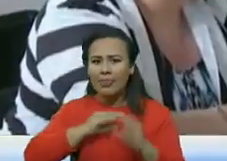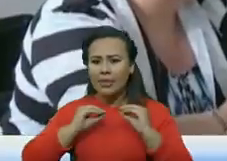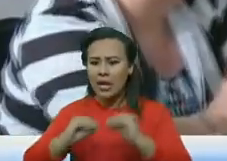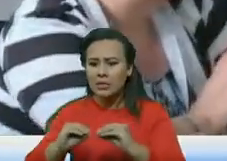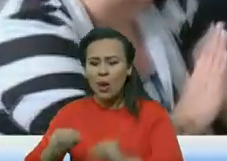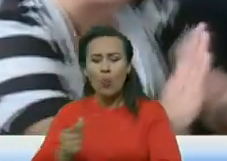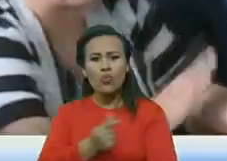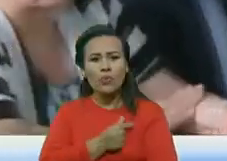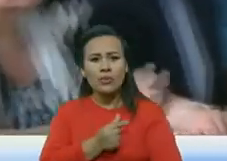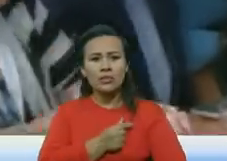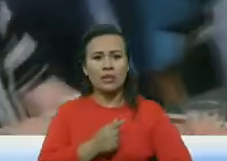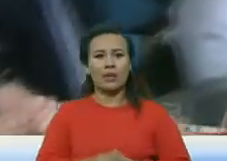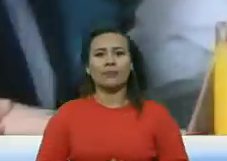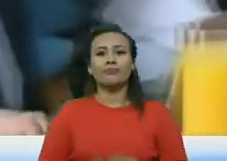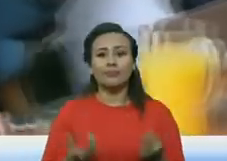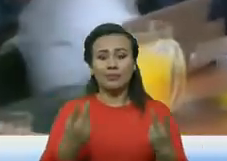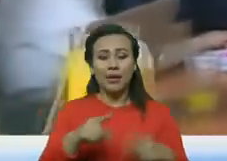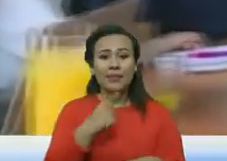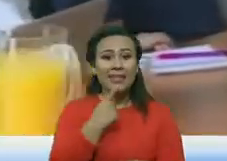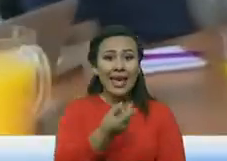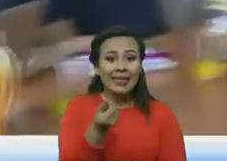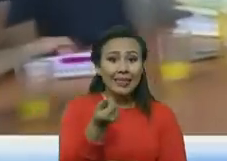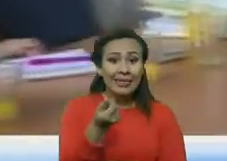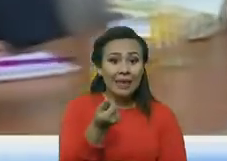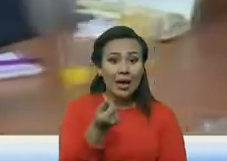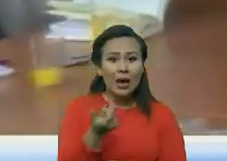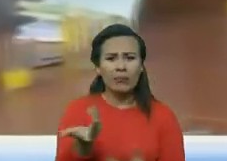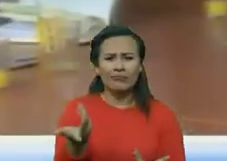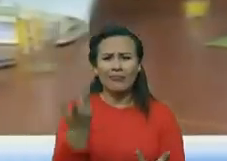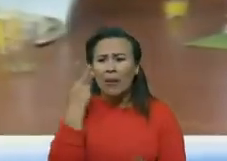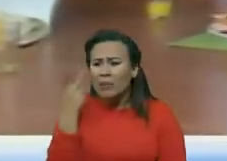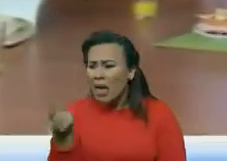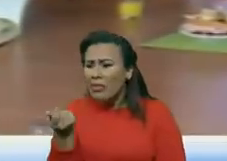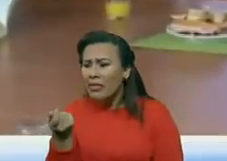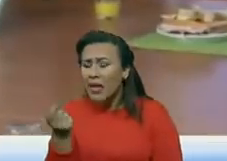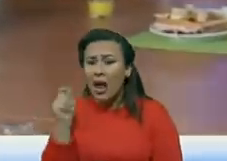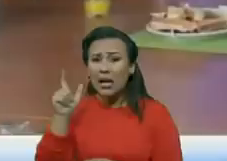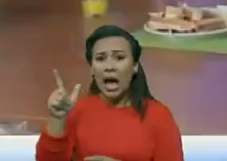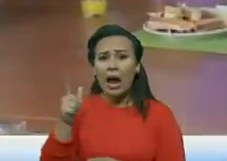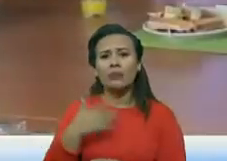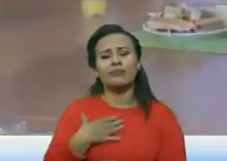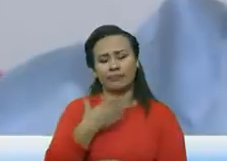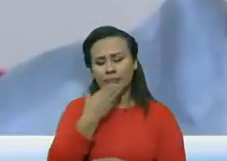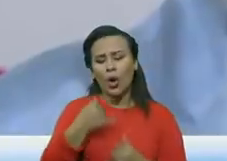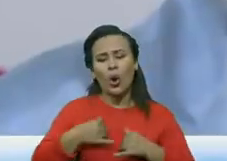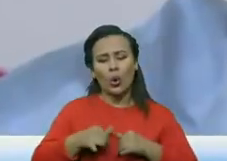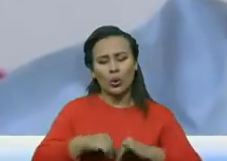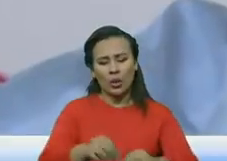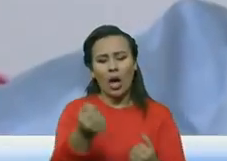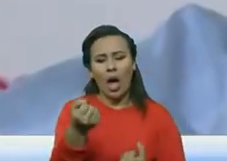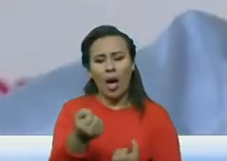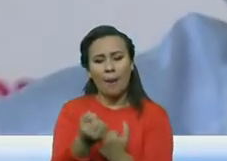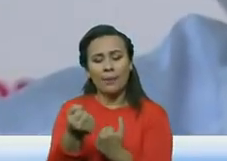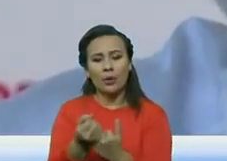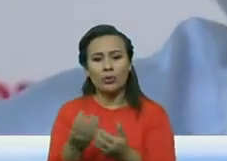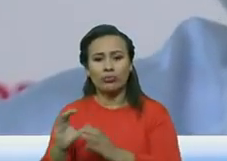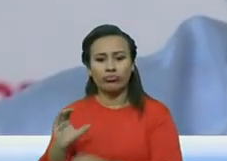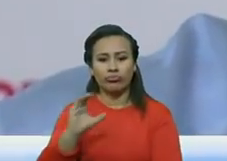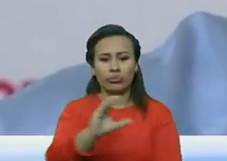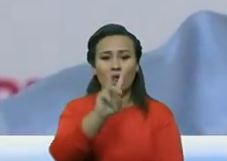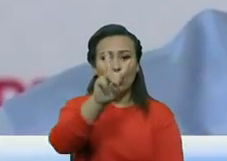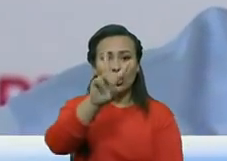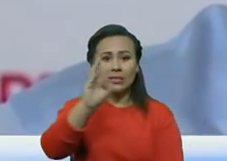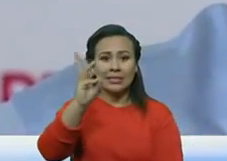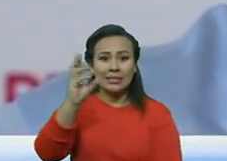superior. Luego de sostener que lo que cuesta dinero se aprecia más, propuso mantener las ayudas que reciben cerca de 260.000